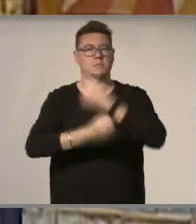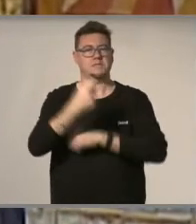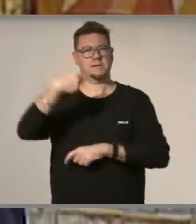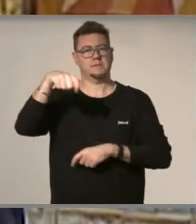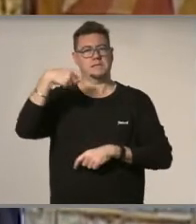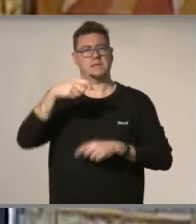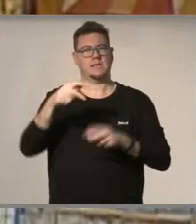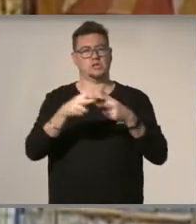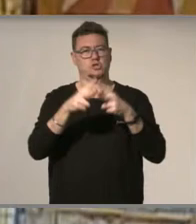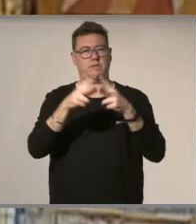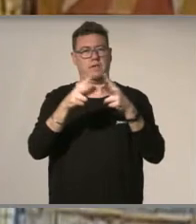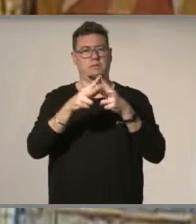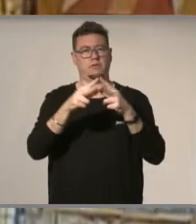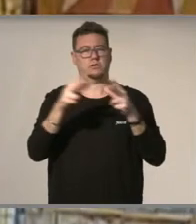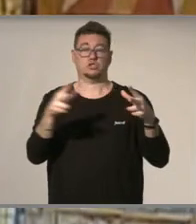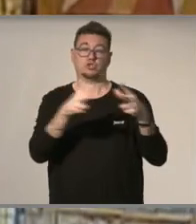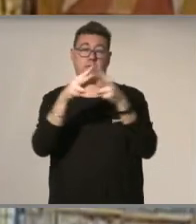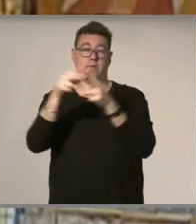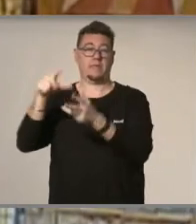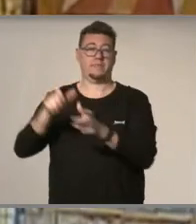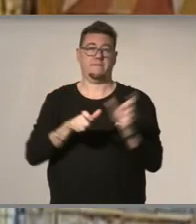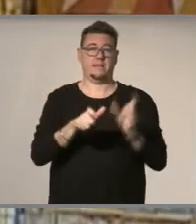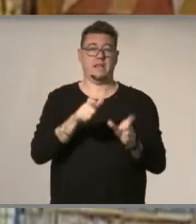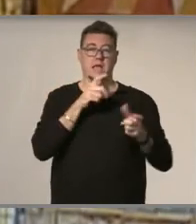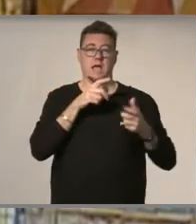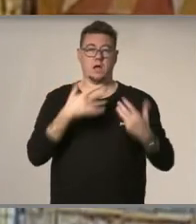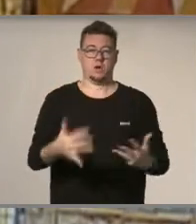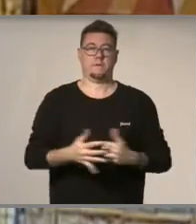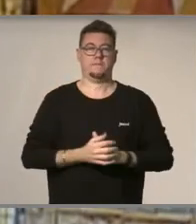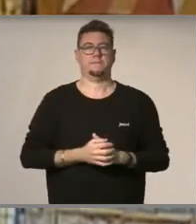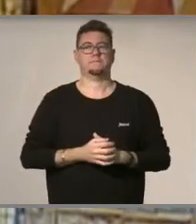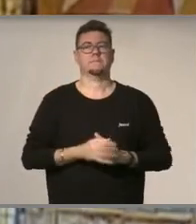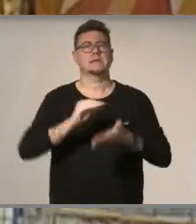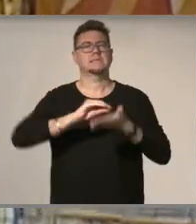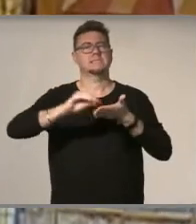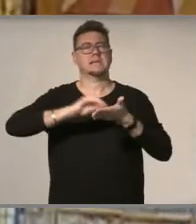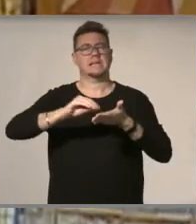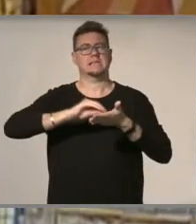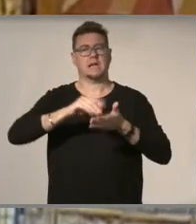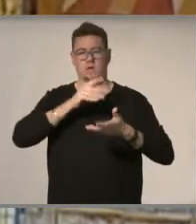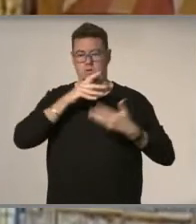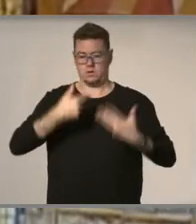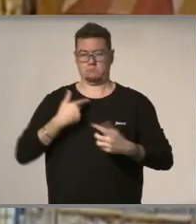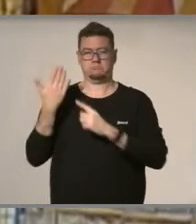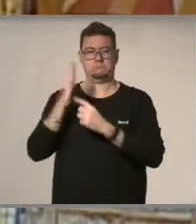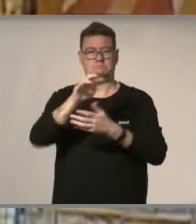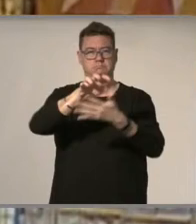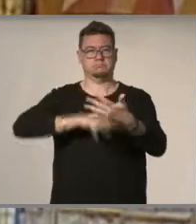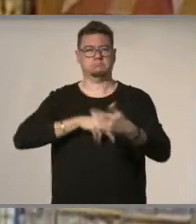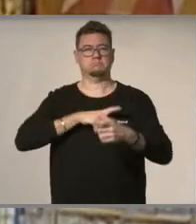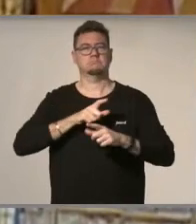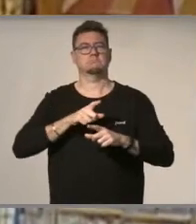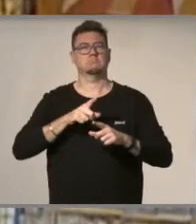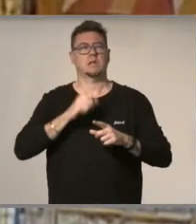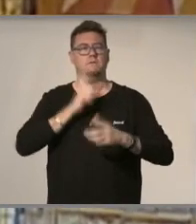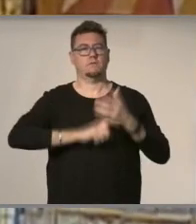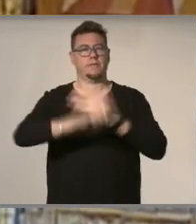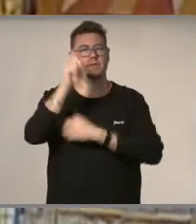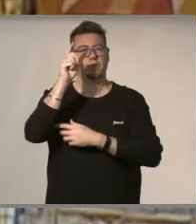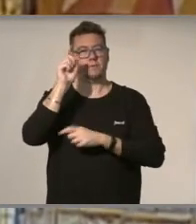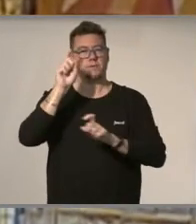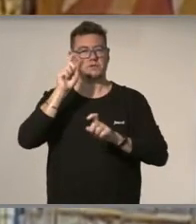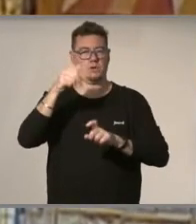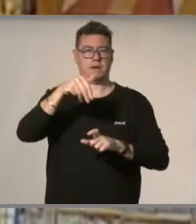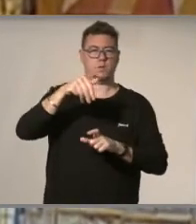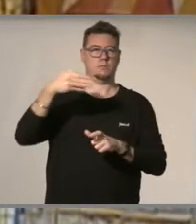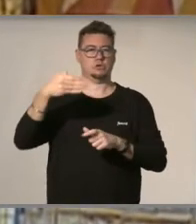presidente de la Asociación Sociedad Civil Ahora. Como secretario actuó el que suscribe en su calidad de secretario general de la Fundación Profesor Manuel